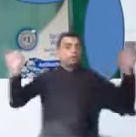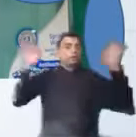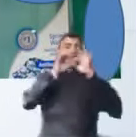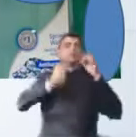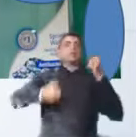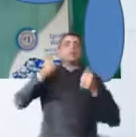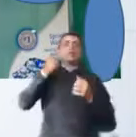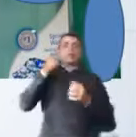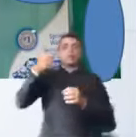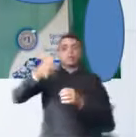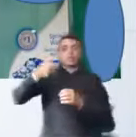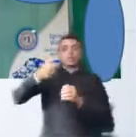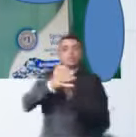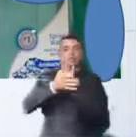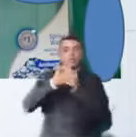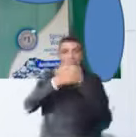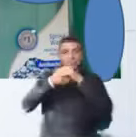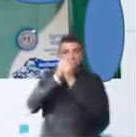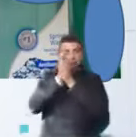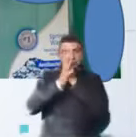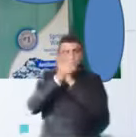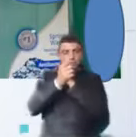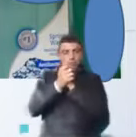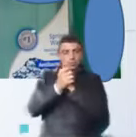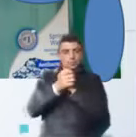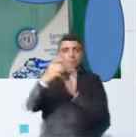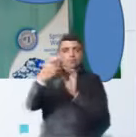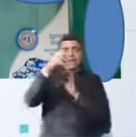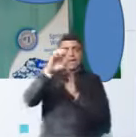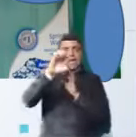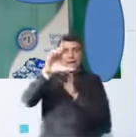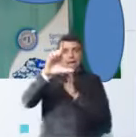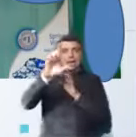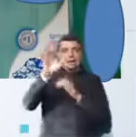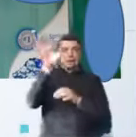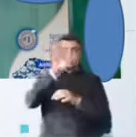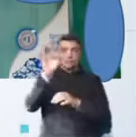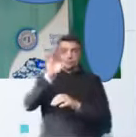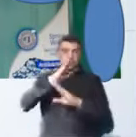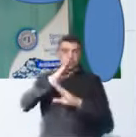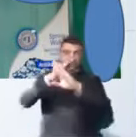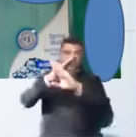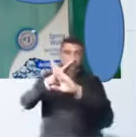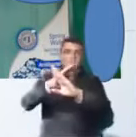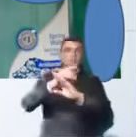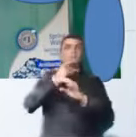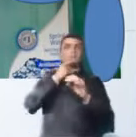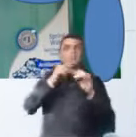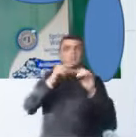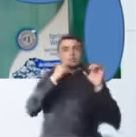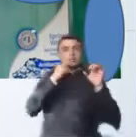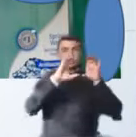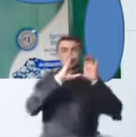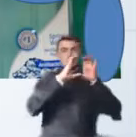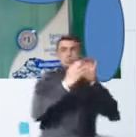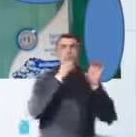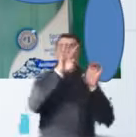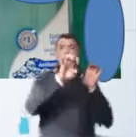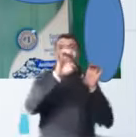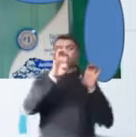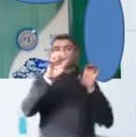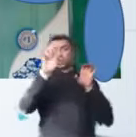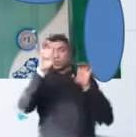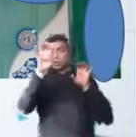antibacteriales. Definitivamente estos geles, incluso en su propia etiqueta, dicen que matan el 99.9% de los gérmenes.